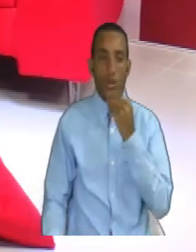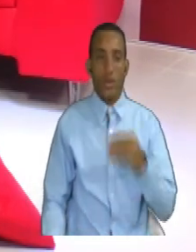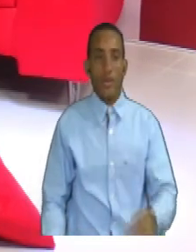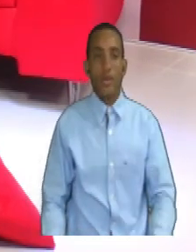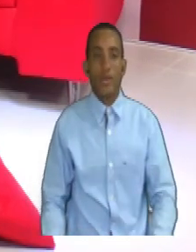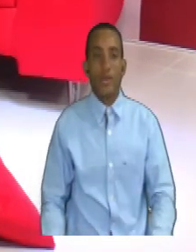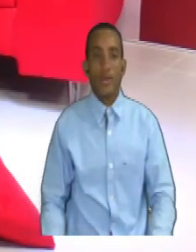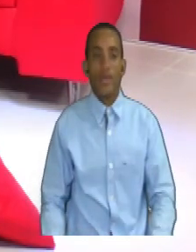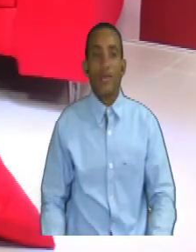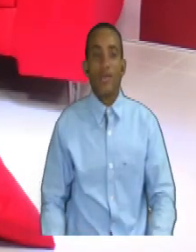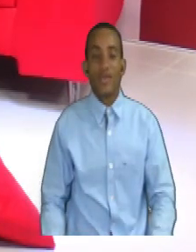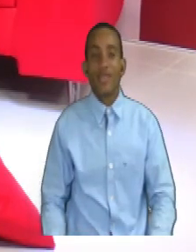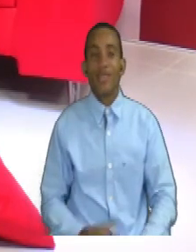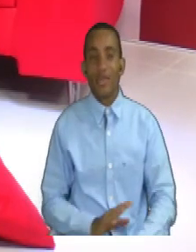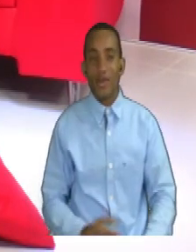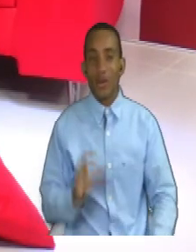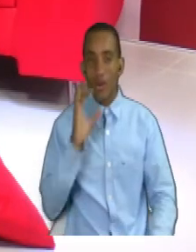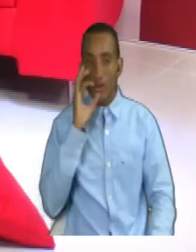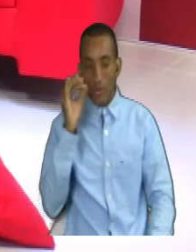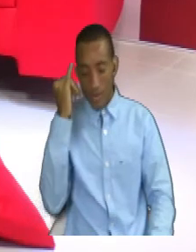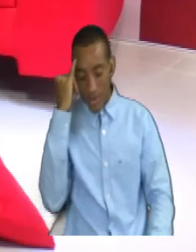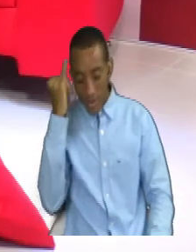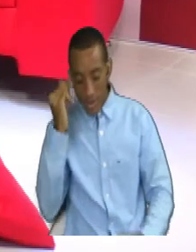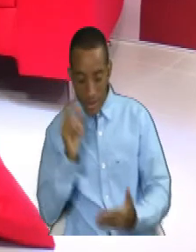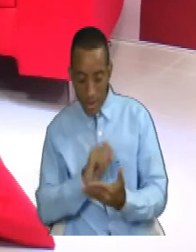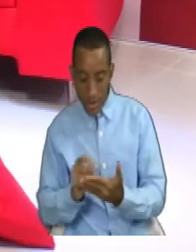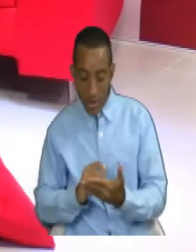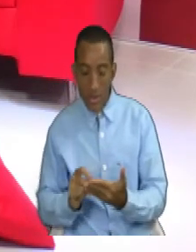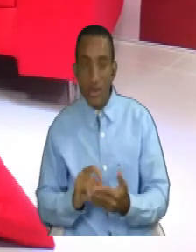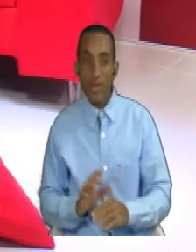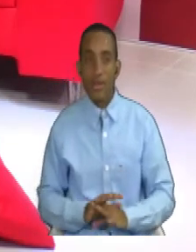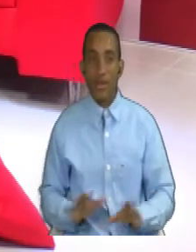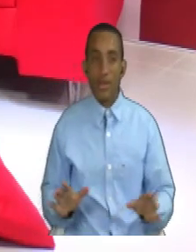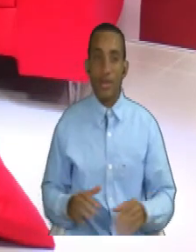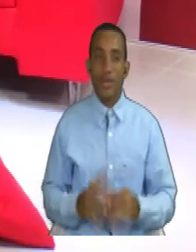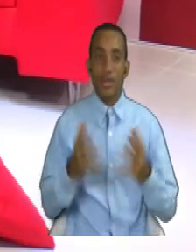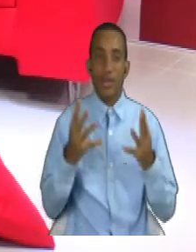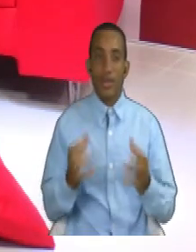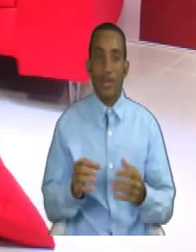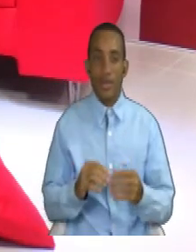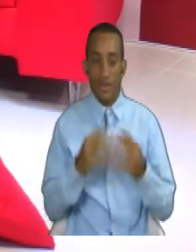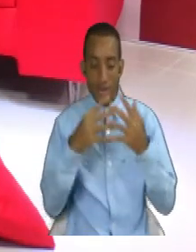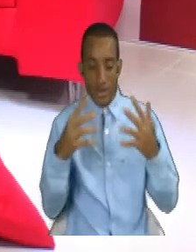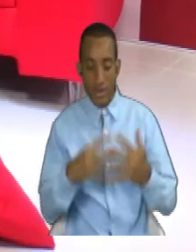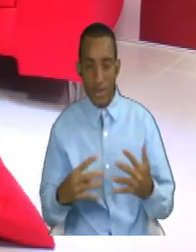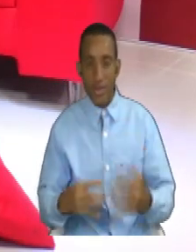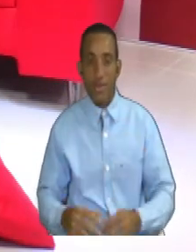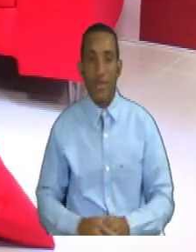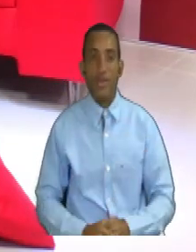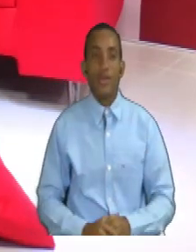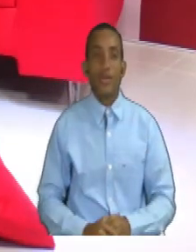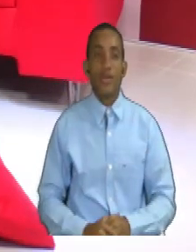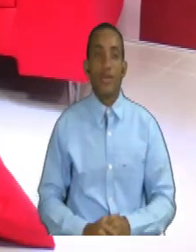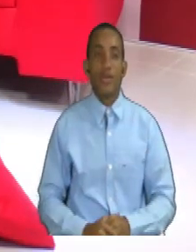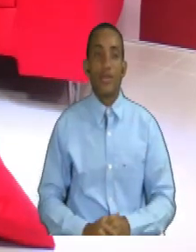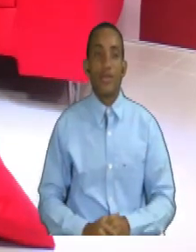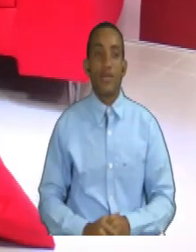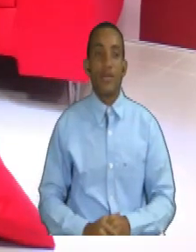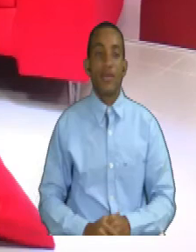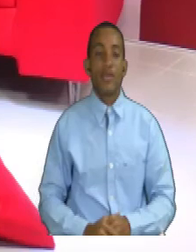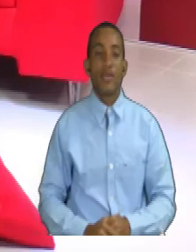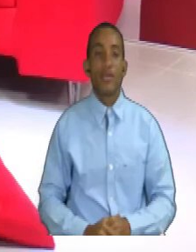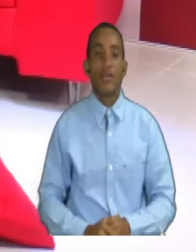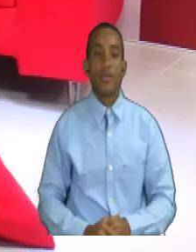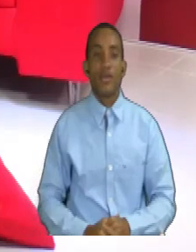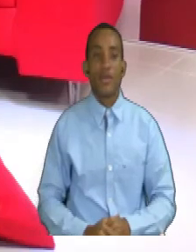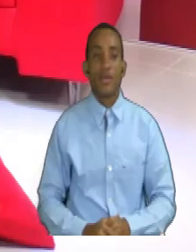sabrosita. Este hombre se inspiró para componer y a mí me dice, oiga, es sabrosa, pero qué letra tan bonita. Sí, señor, dicen, tiene a mí me combinación cae. Yo esa perfecta. La yo